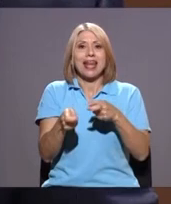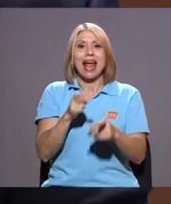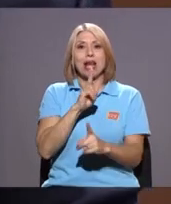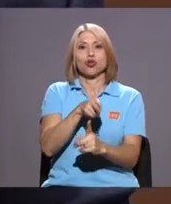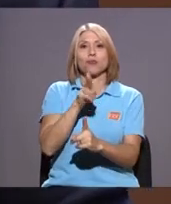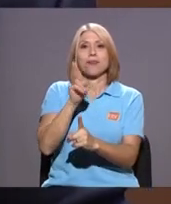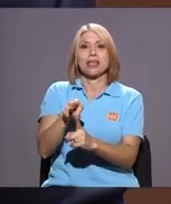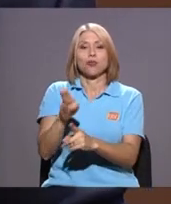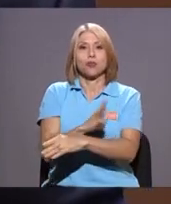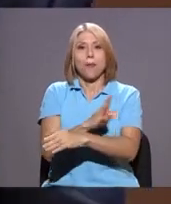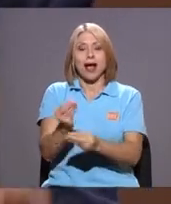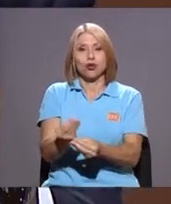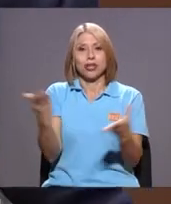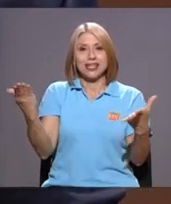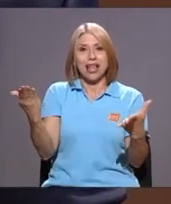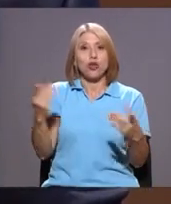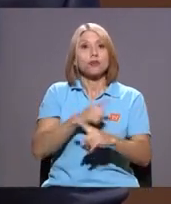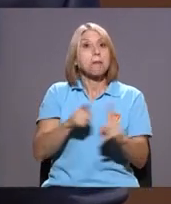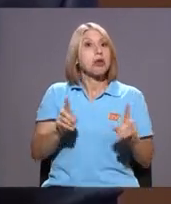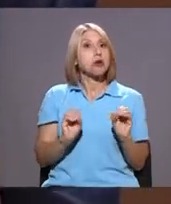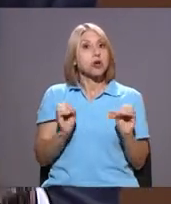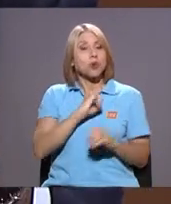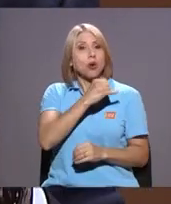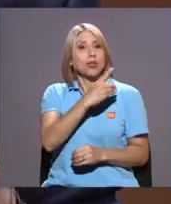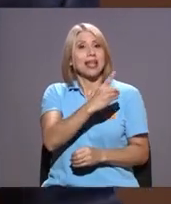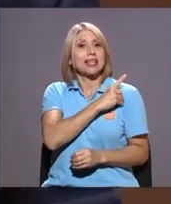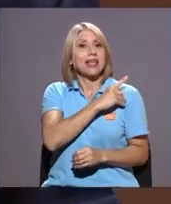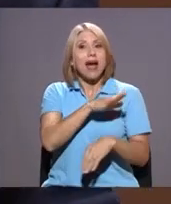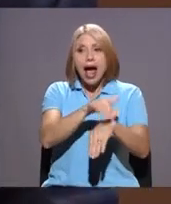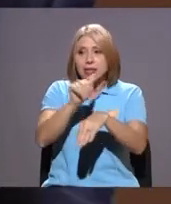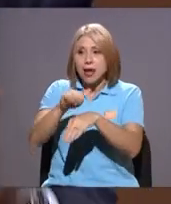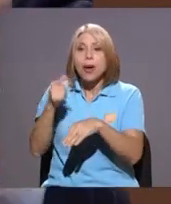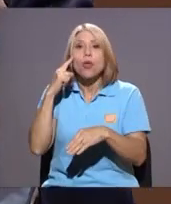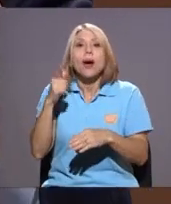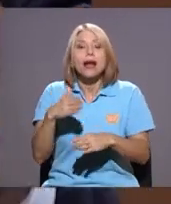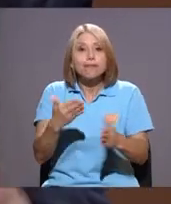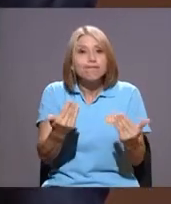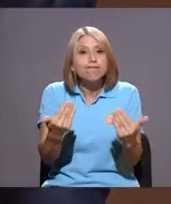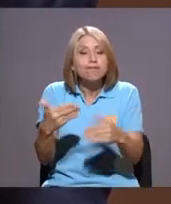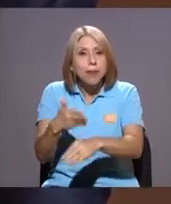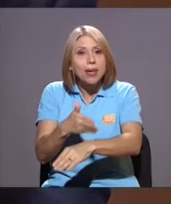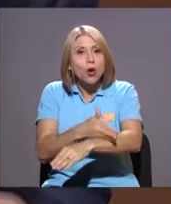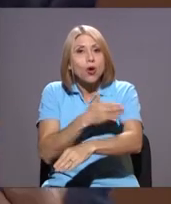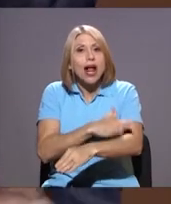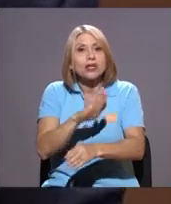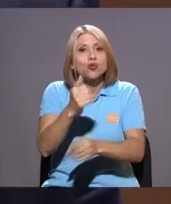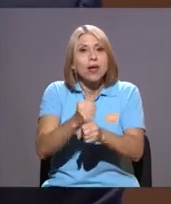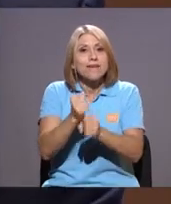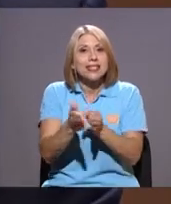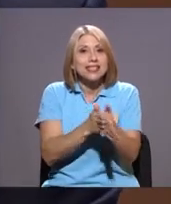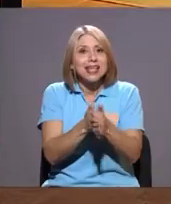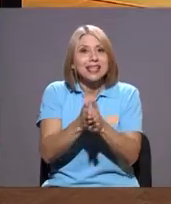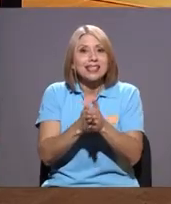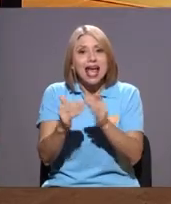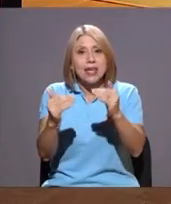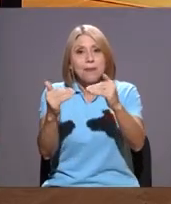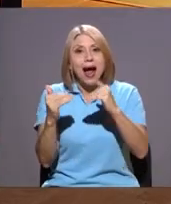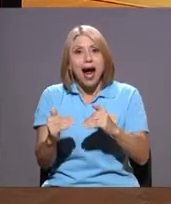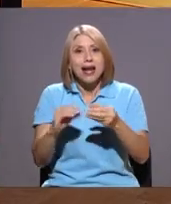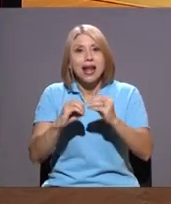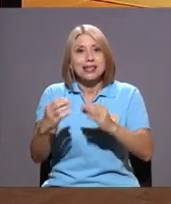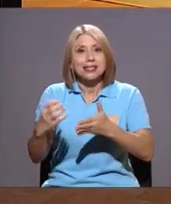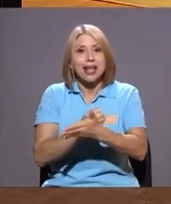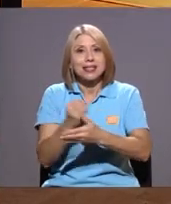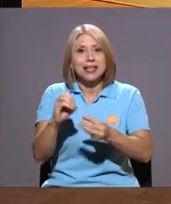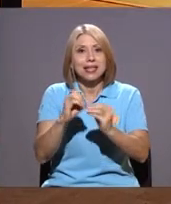estado pero ninguna junta directiva los ha llamado cuentas para mejorar su eficiencia y bajar las tasas en colones a un dígito continuamos